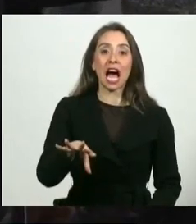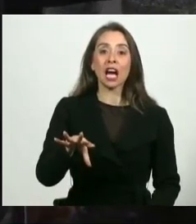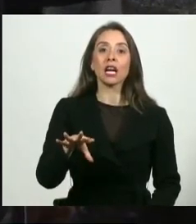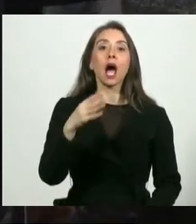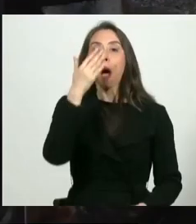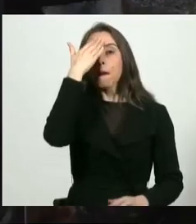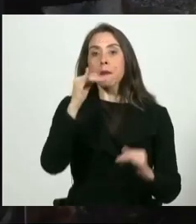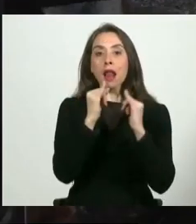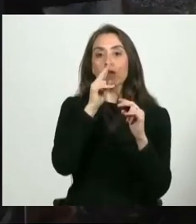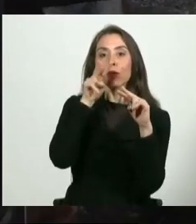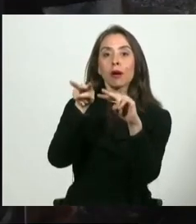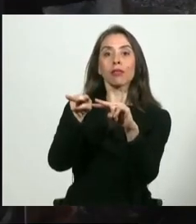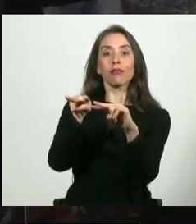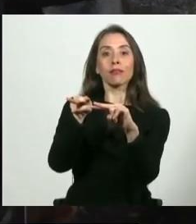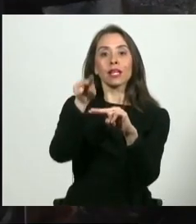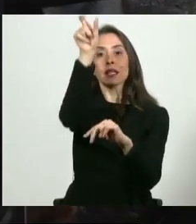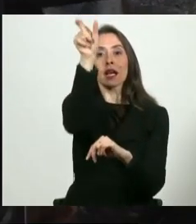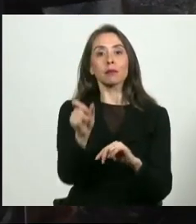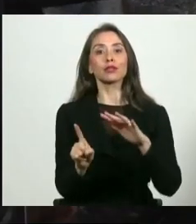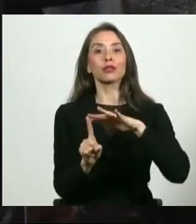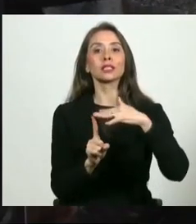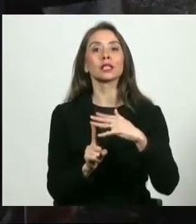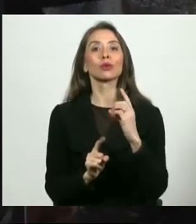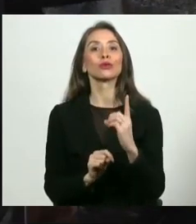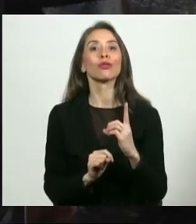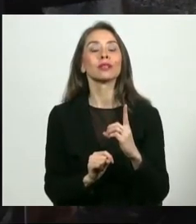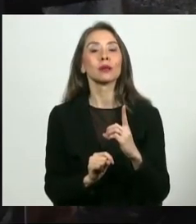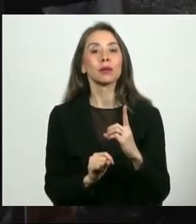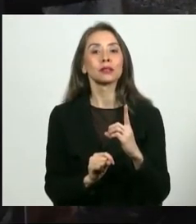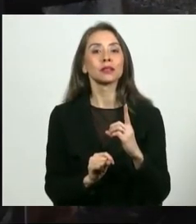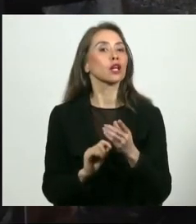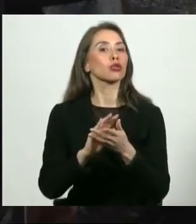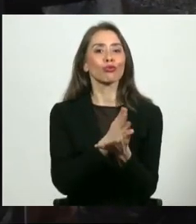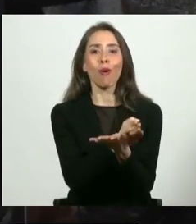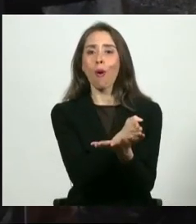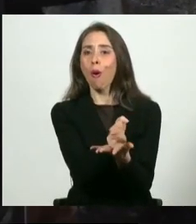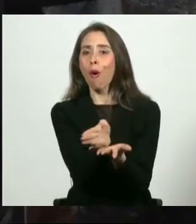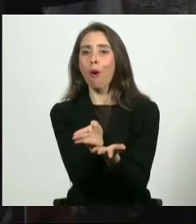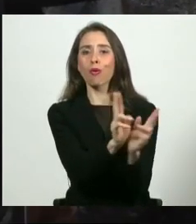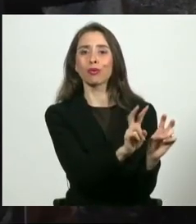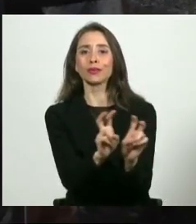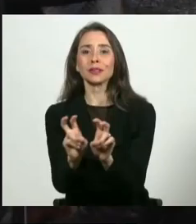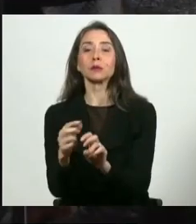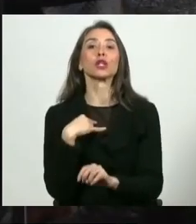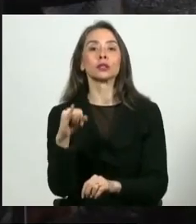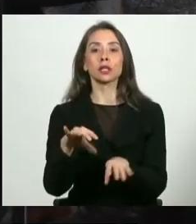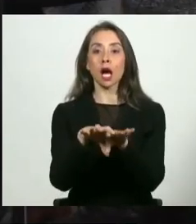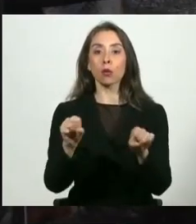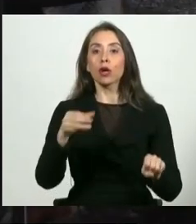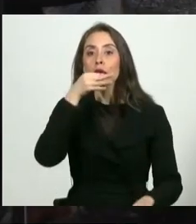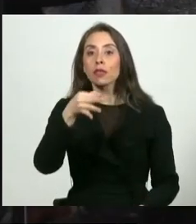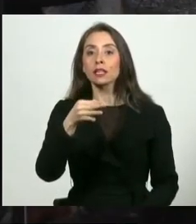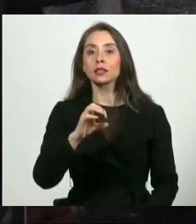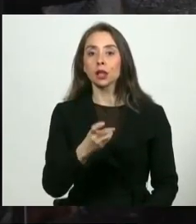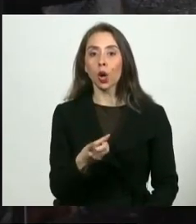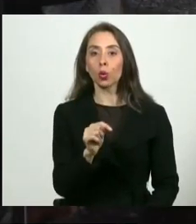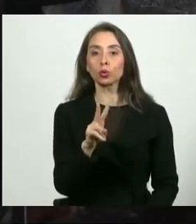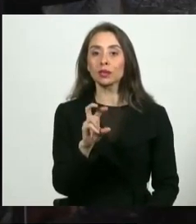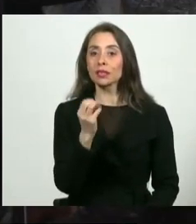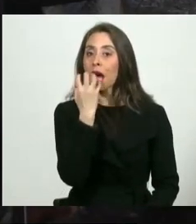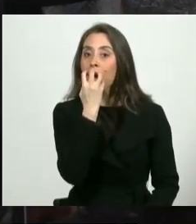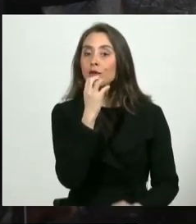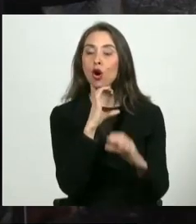mala visualización que existe en relación a las personas en situación de discapacidad en todos los ámbitos. Estoy completamente de acuerdo con lo que dice Gustavo en relación